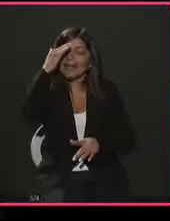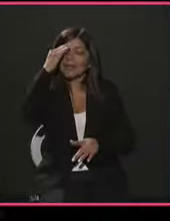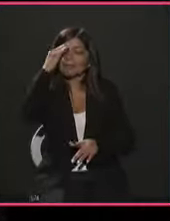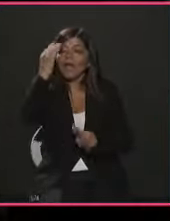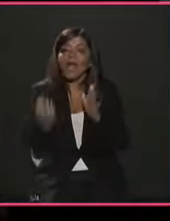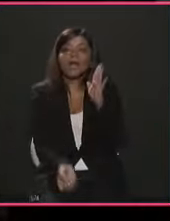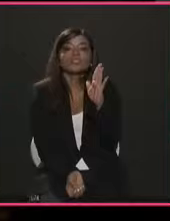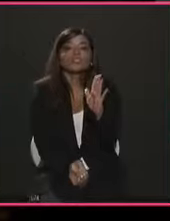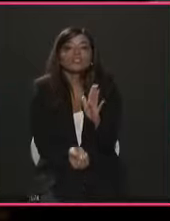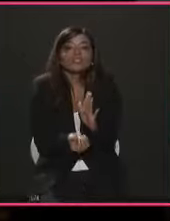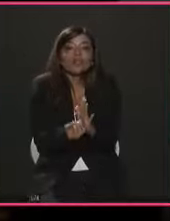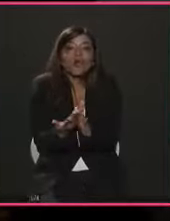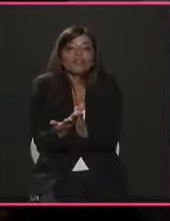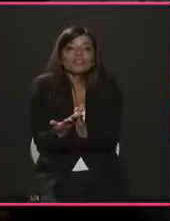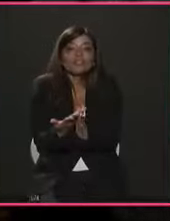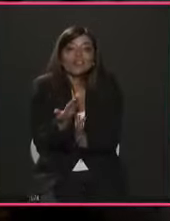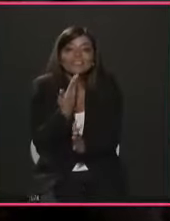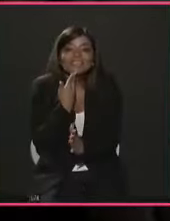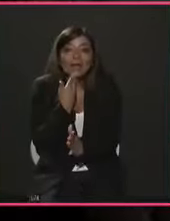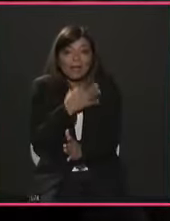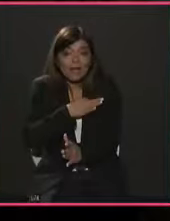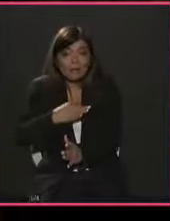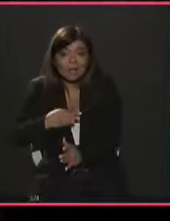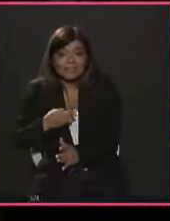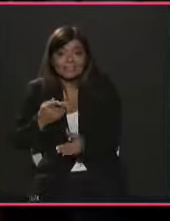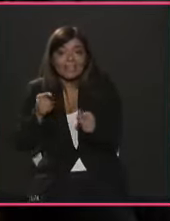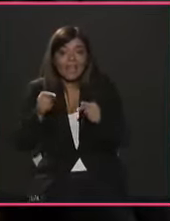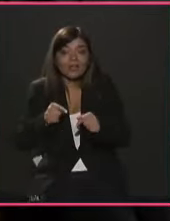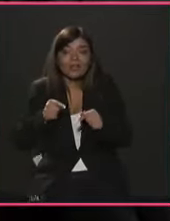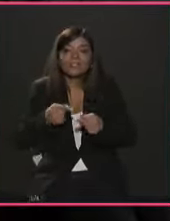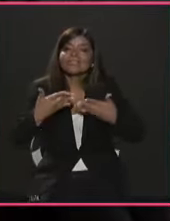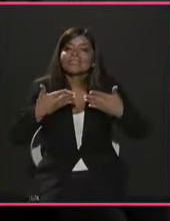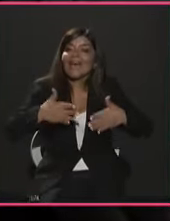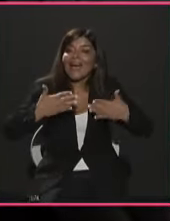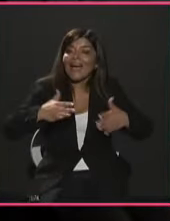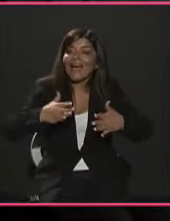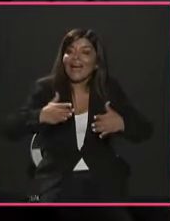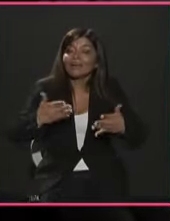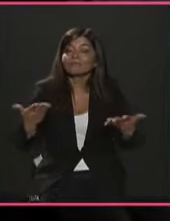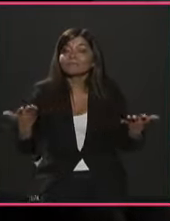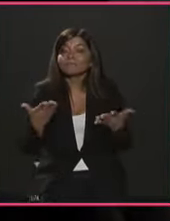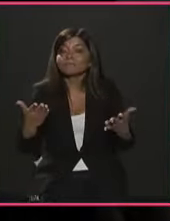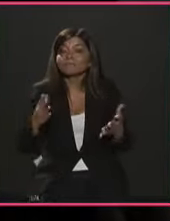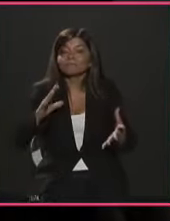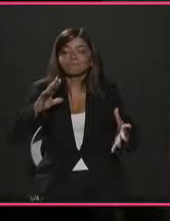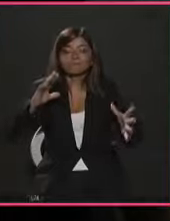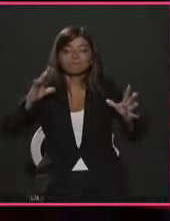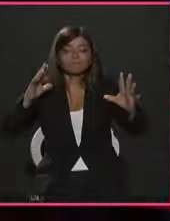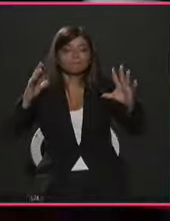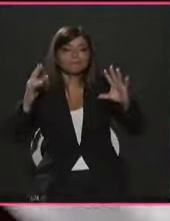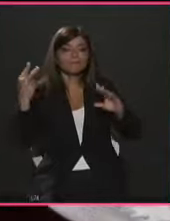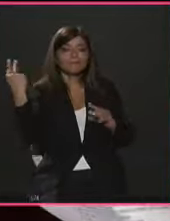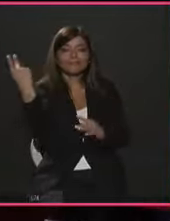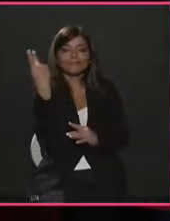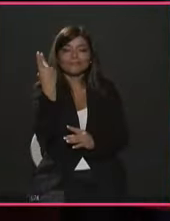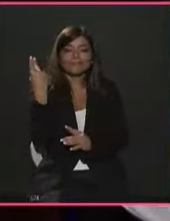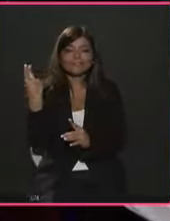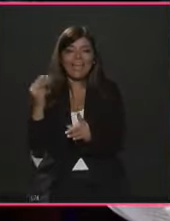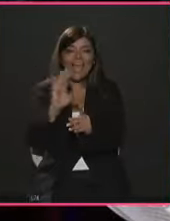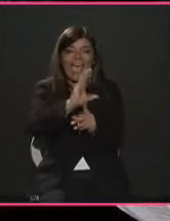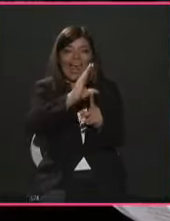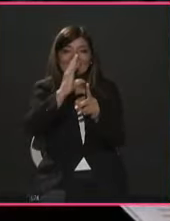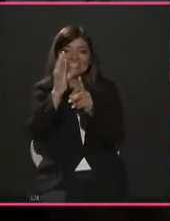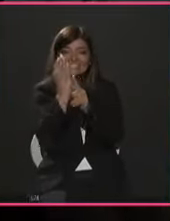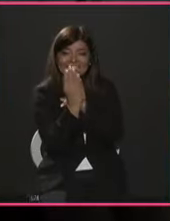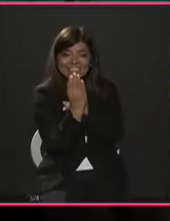la innovación que lleva también el Ministerio eh está llegando también hacia el mundo artístico hacia la cultura y